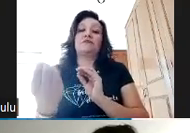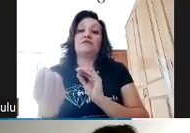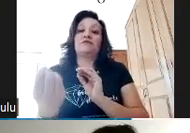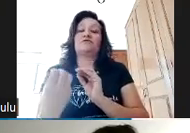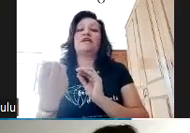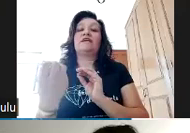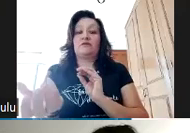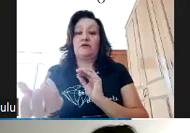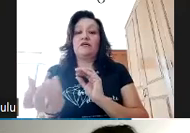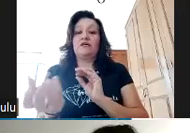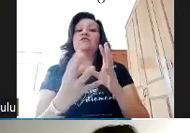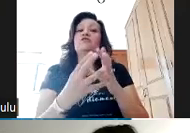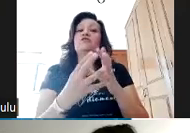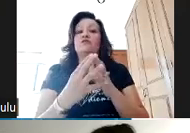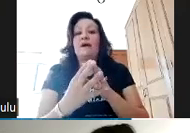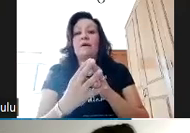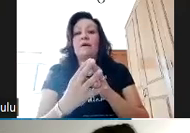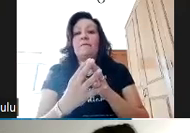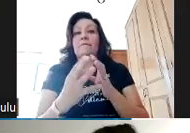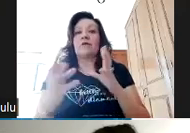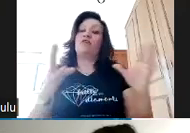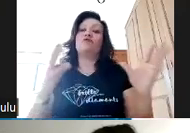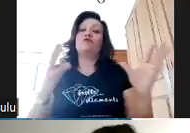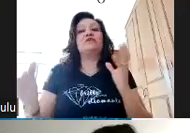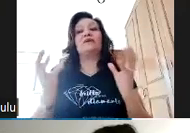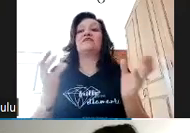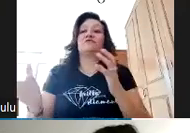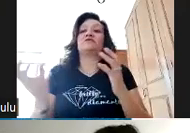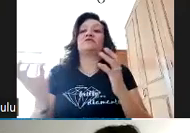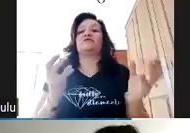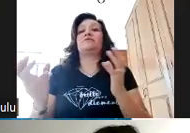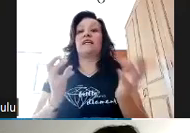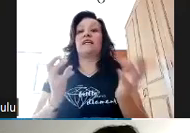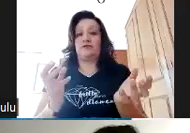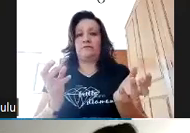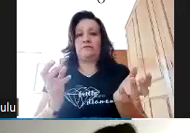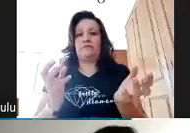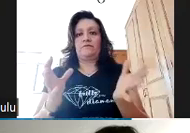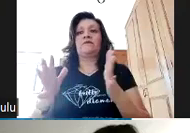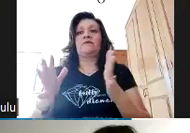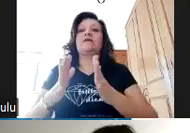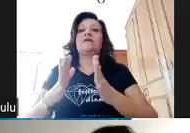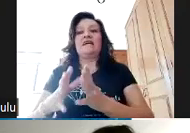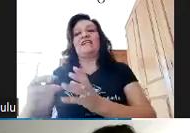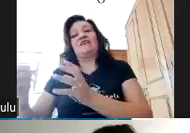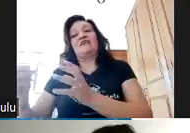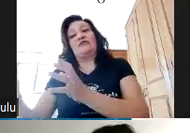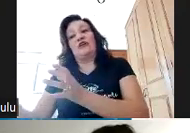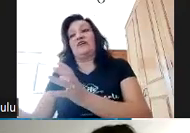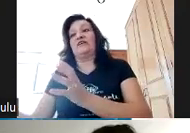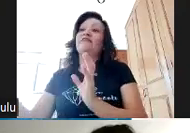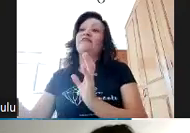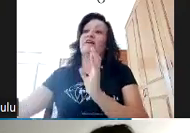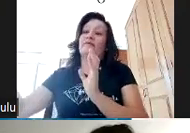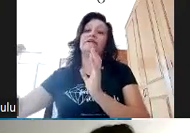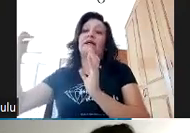esa información de tu negocio nos va a confundir más a nuestros invitados y el tiburón